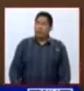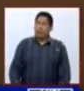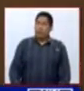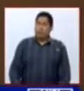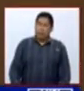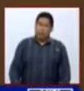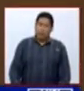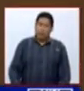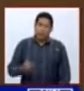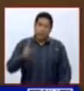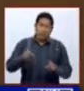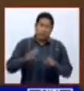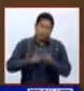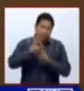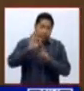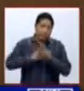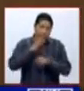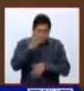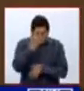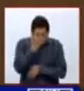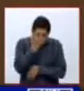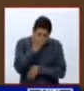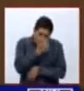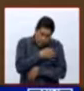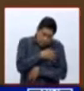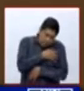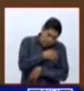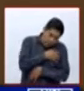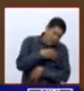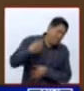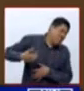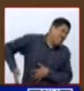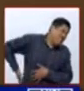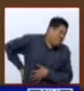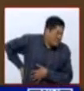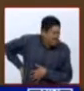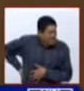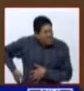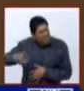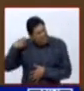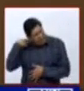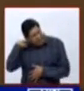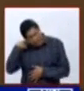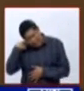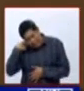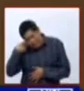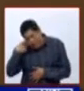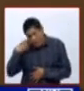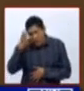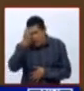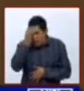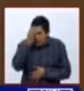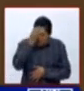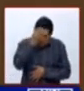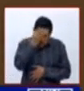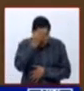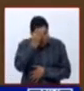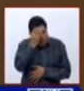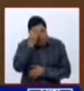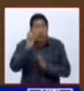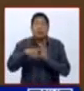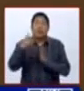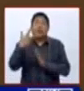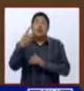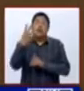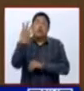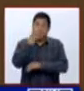La persona tiene fiebre, malestar general, dolor de espalda, dolor de cabeza intenso. Al cabo de 3 a 5 días ya empieza la